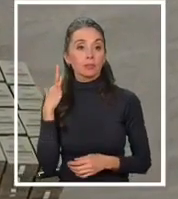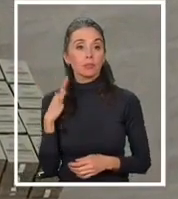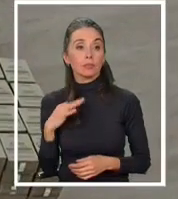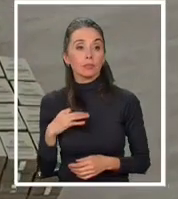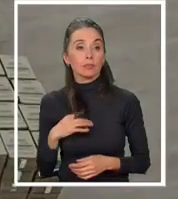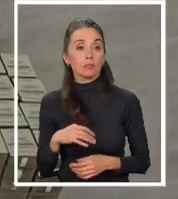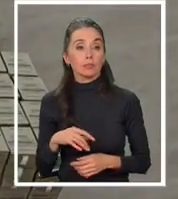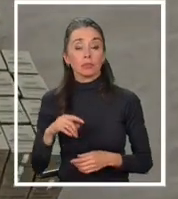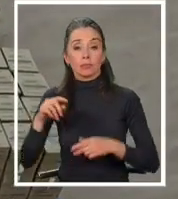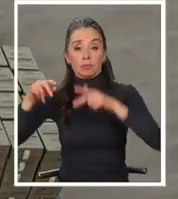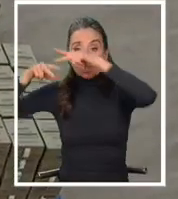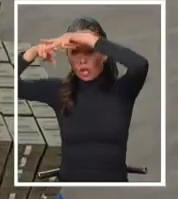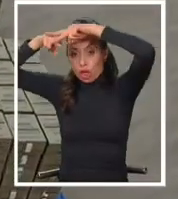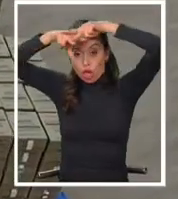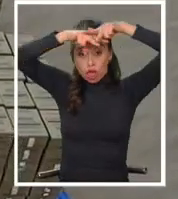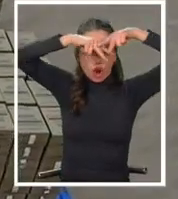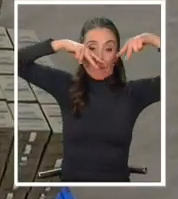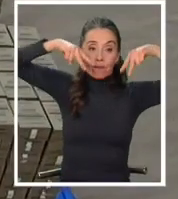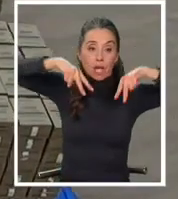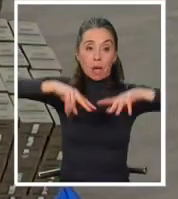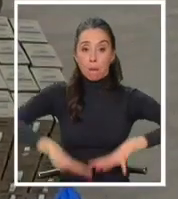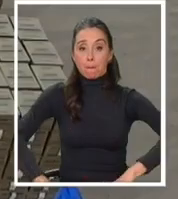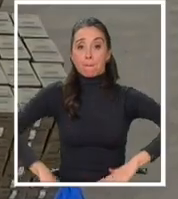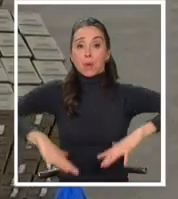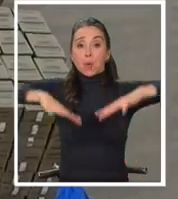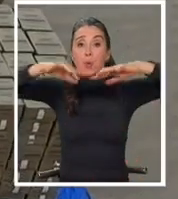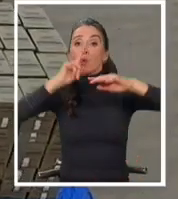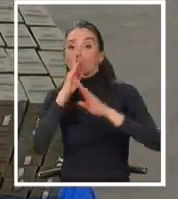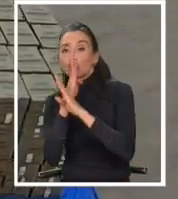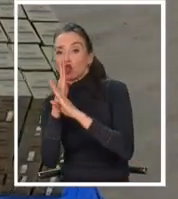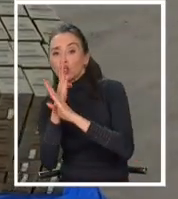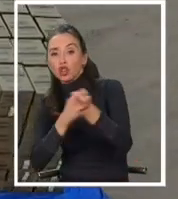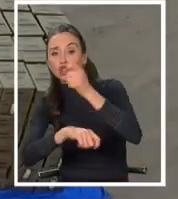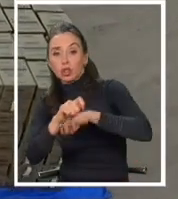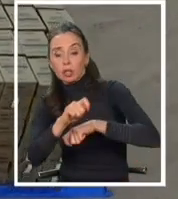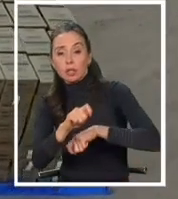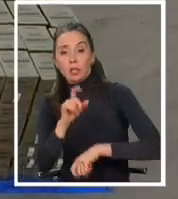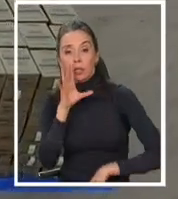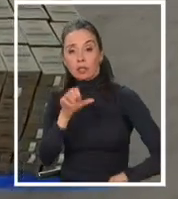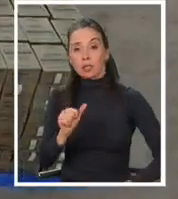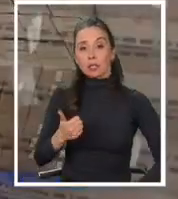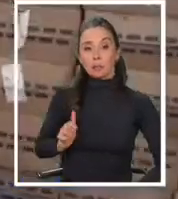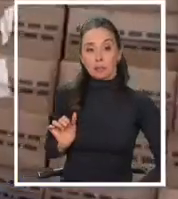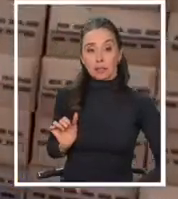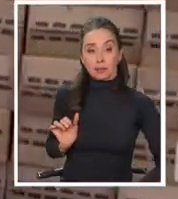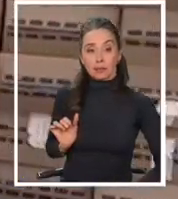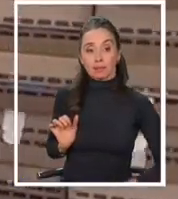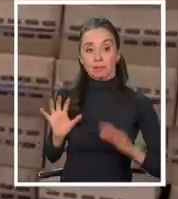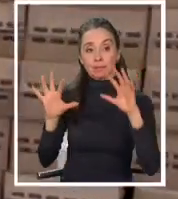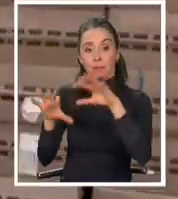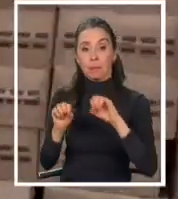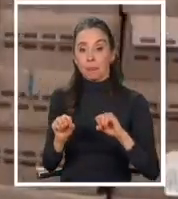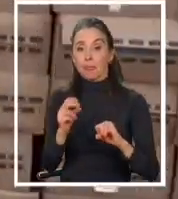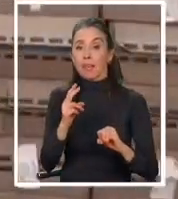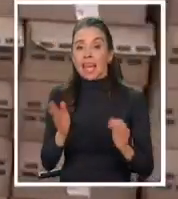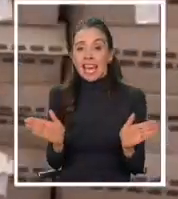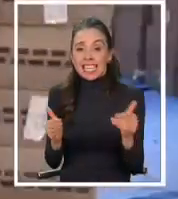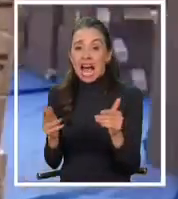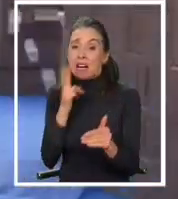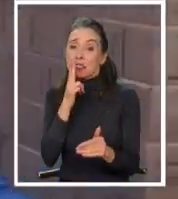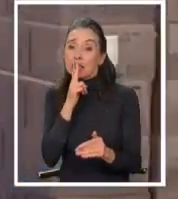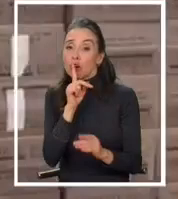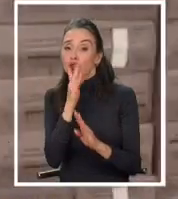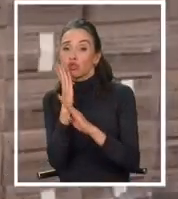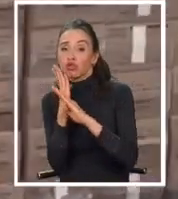Desde las alturas se puede apreciar el volumen del contrabando. Fue descrito por la policía como una de las incautaciones de cigarrillos ilegales